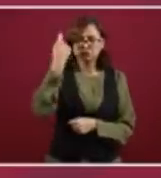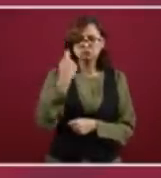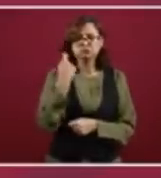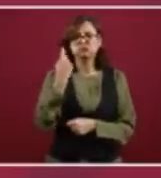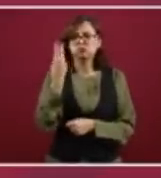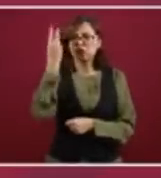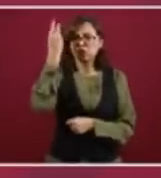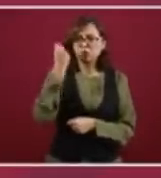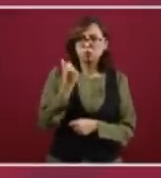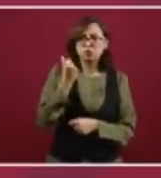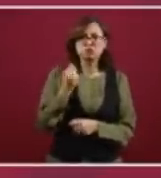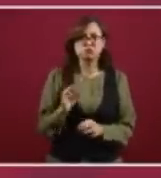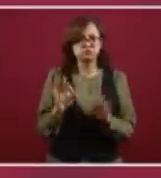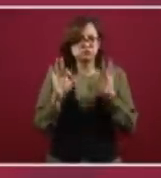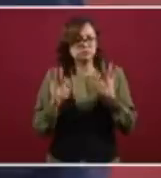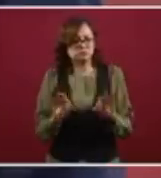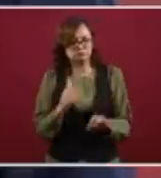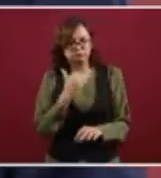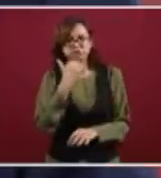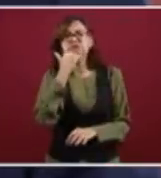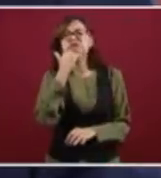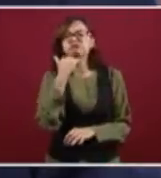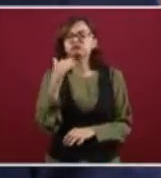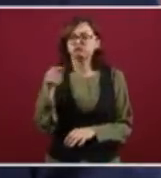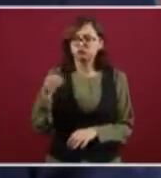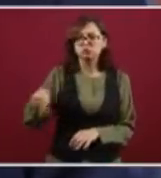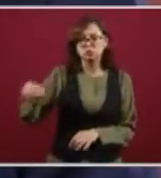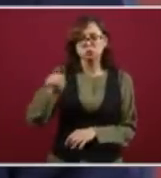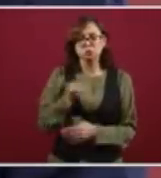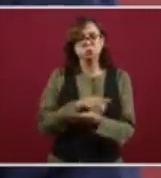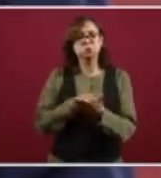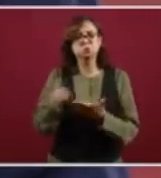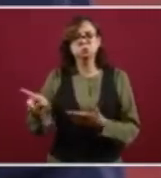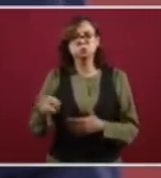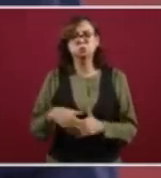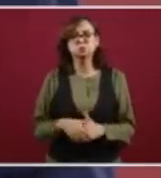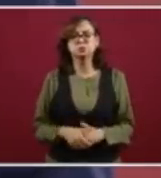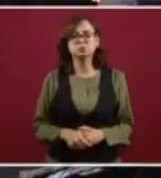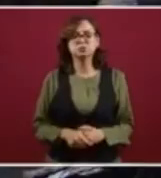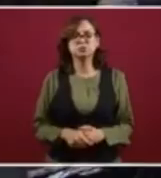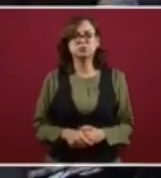jubilación digna como lo merecen.